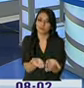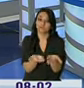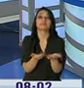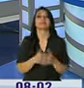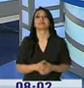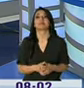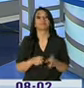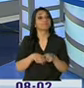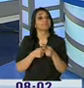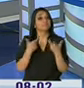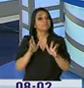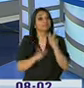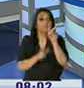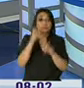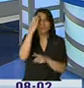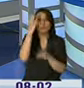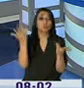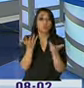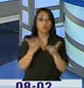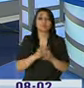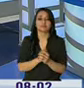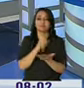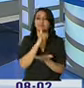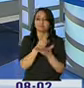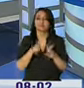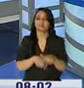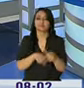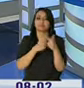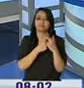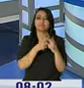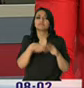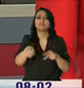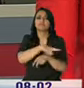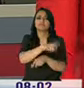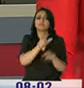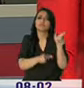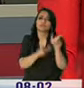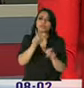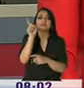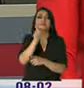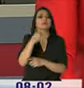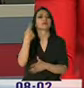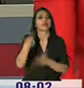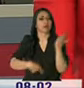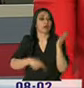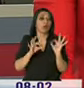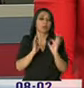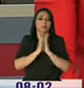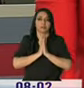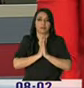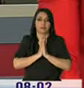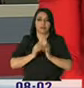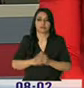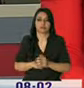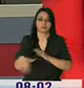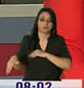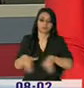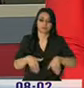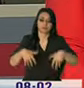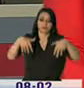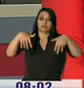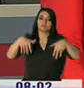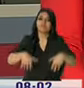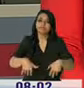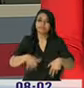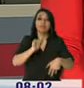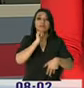que más les preocupa, Berizzo. Así es, empezamos con las necesidades y los pedidos ciudadanos y les contamos que la falta de una rejita de alcantarillado